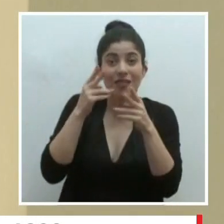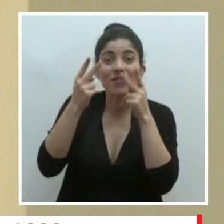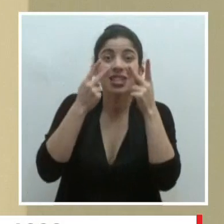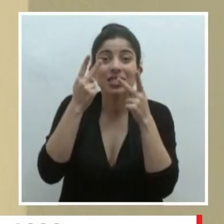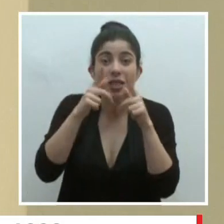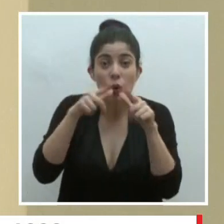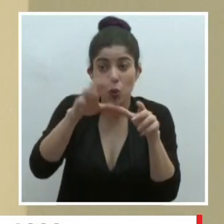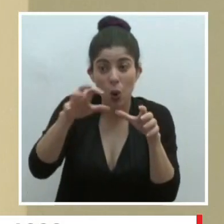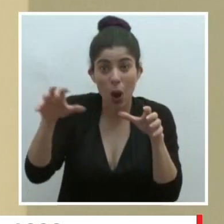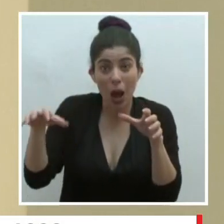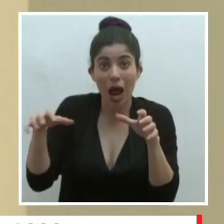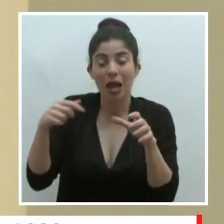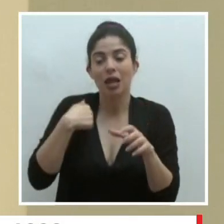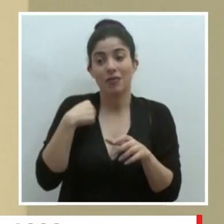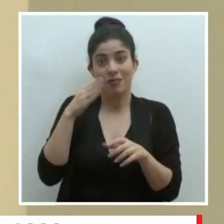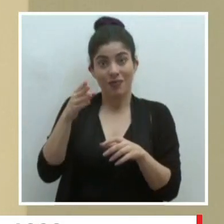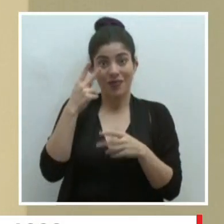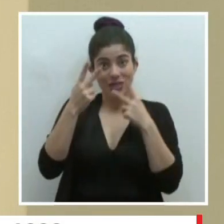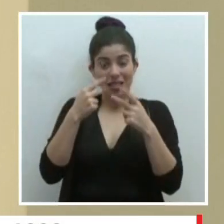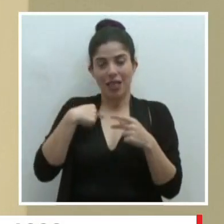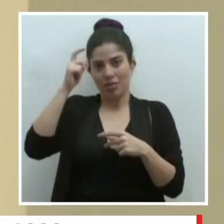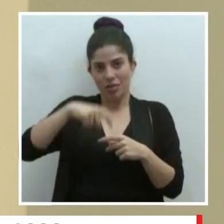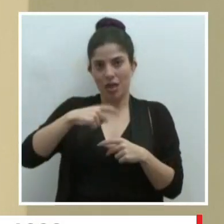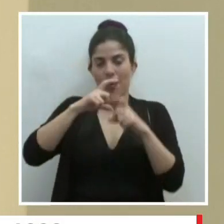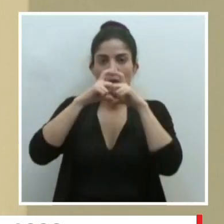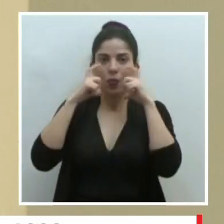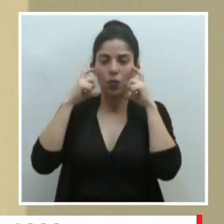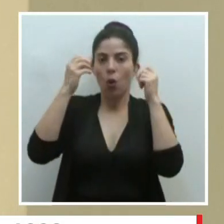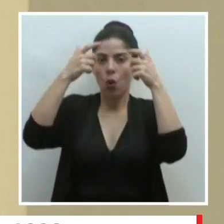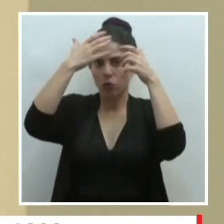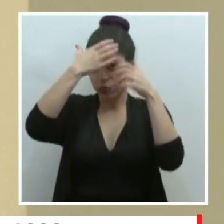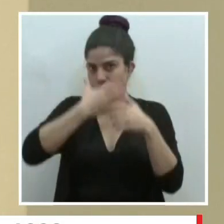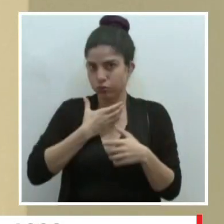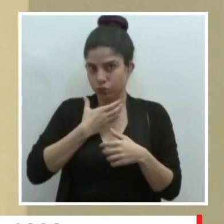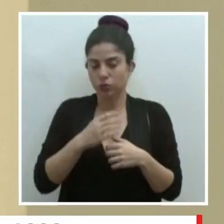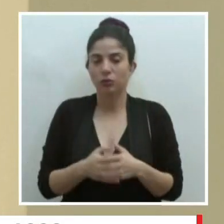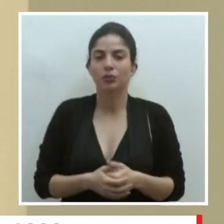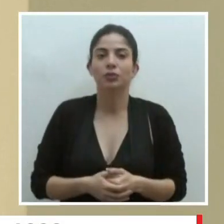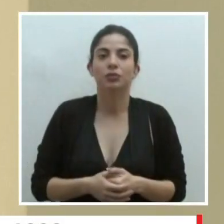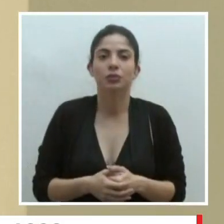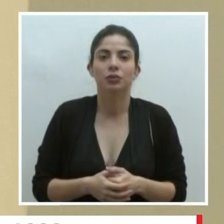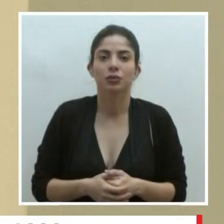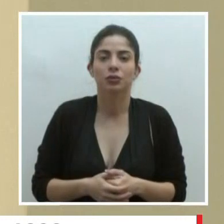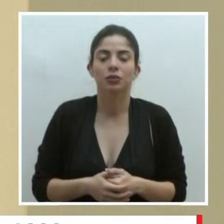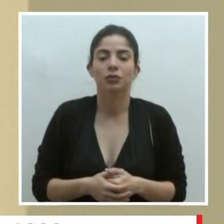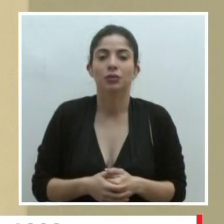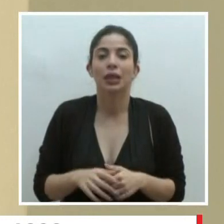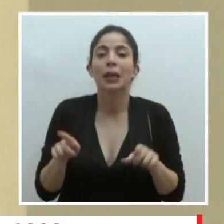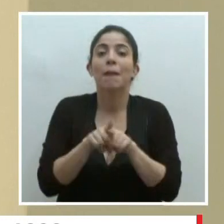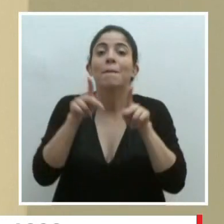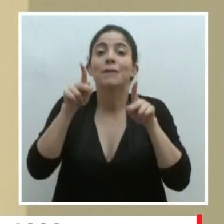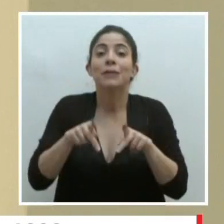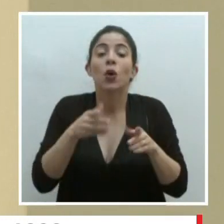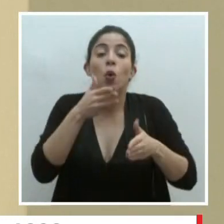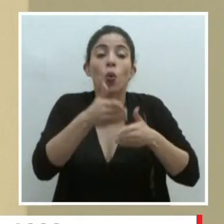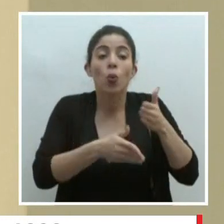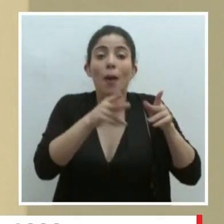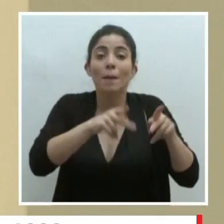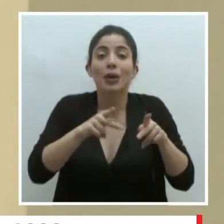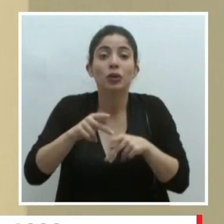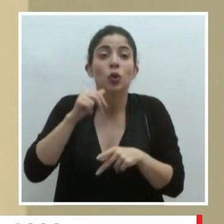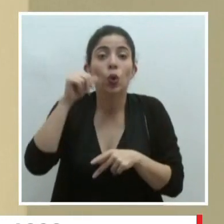obligatoria la careta o el cubrebocas, la mascarilla. También para las personas cuidadoras de personas